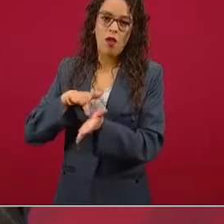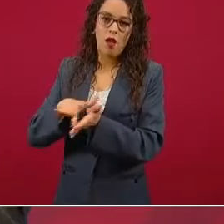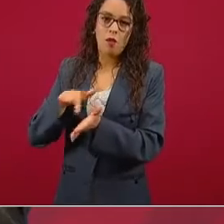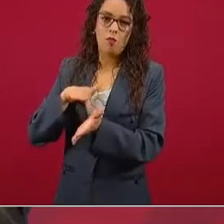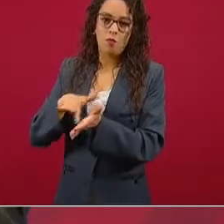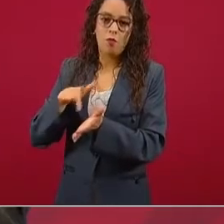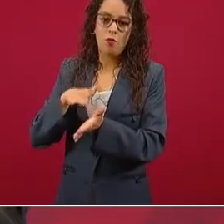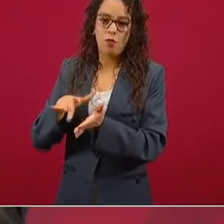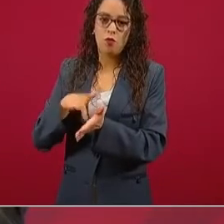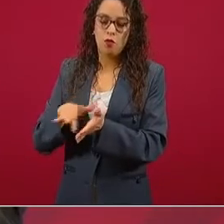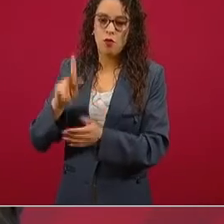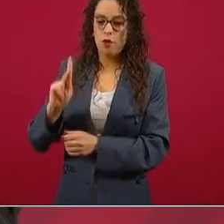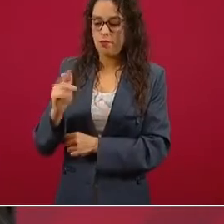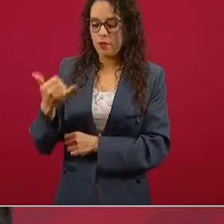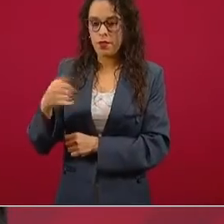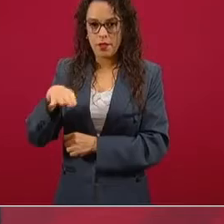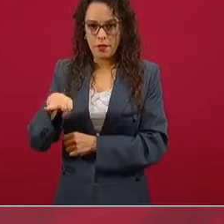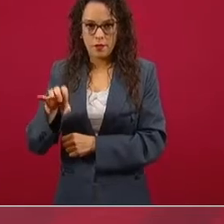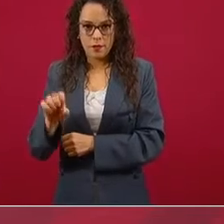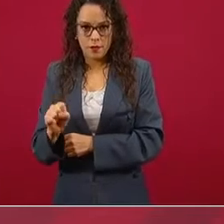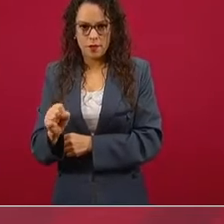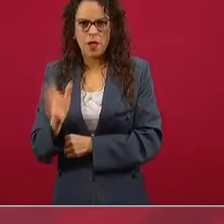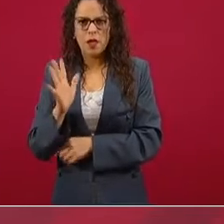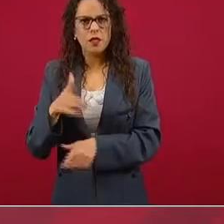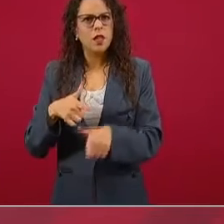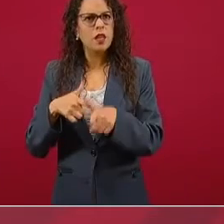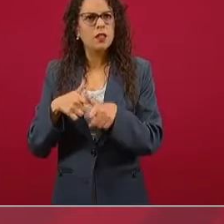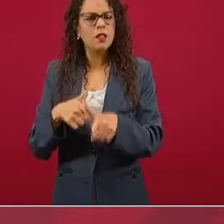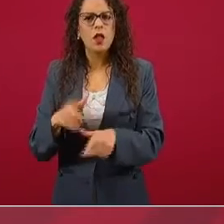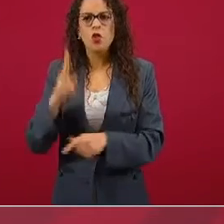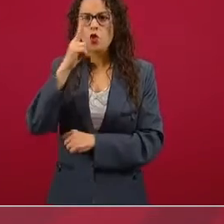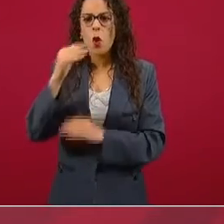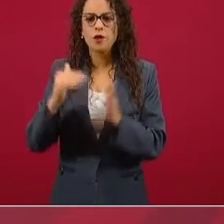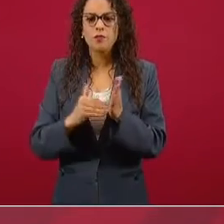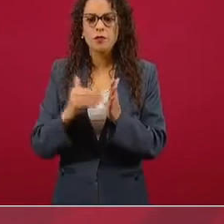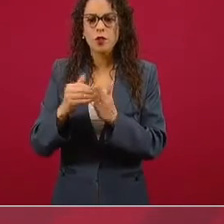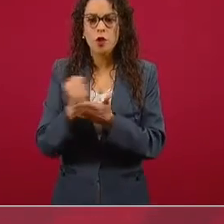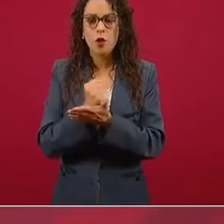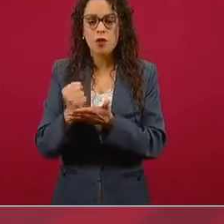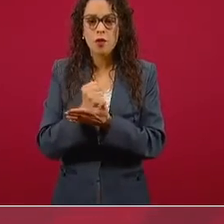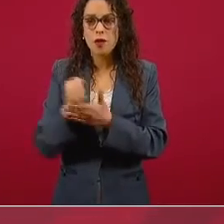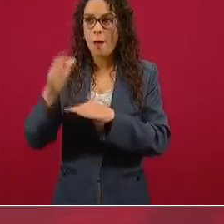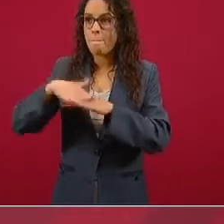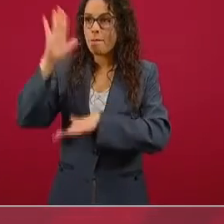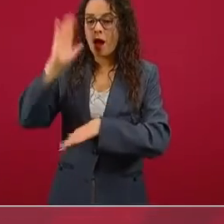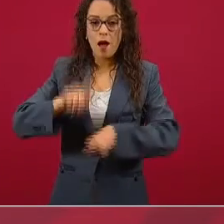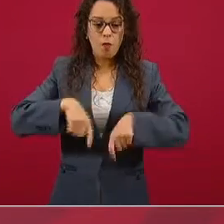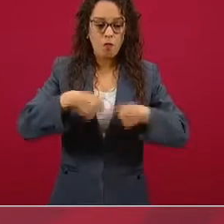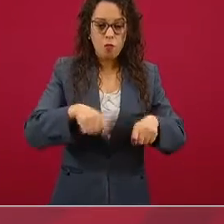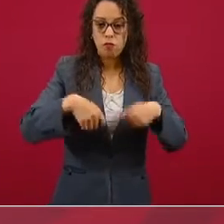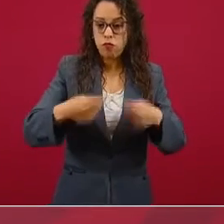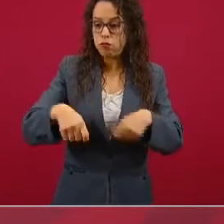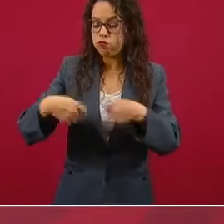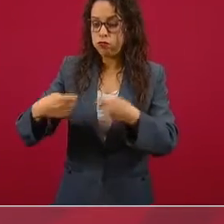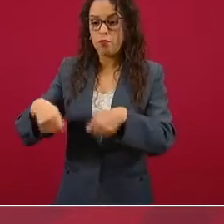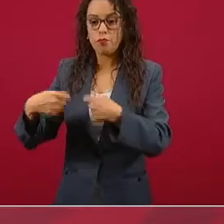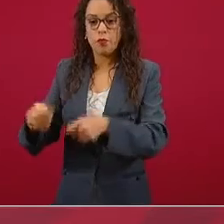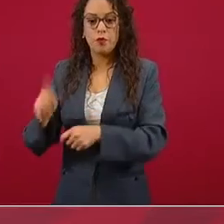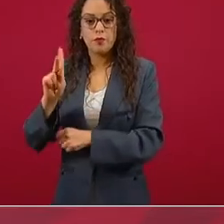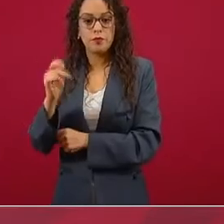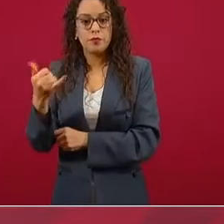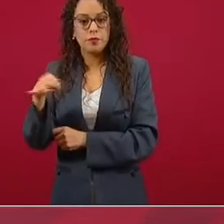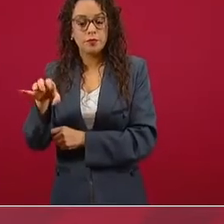Ya llevamos más de 2 millones de créditos entregados a pequeñas